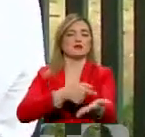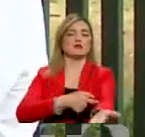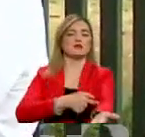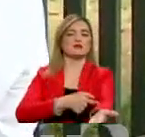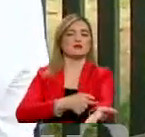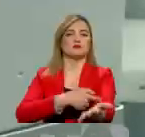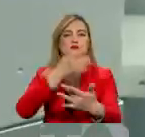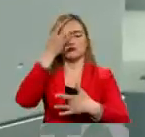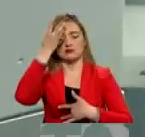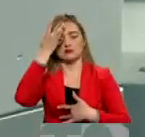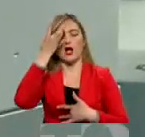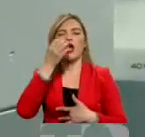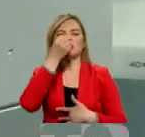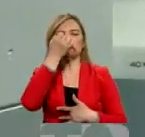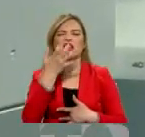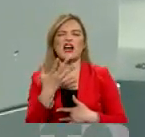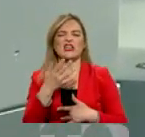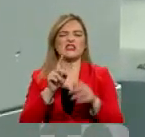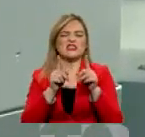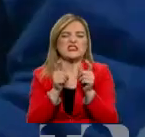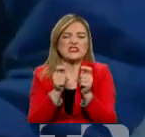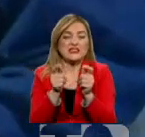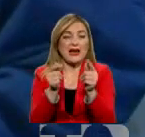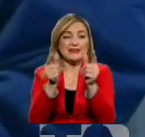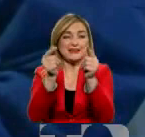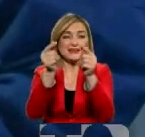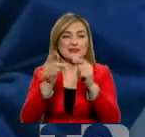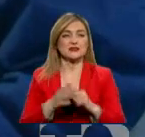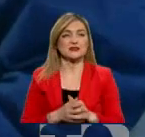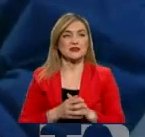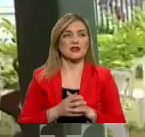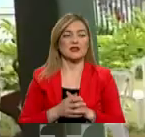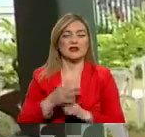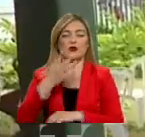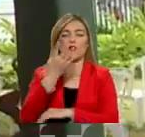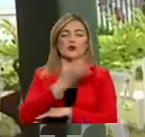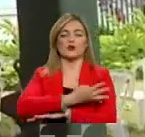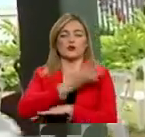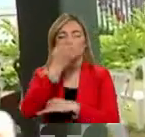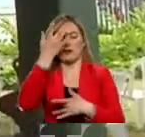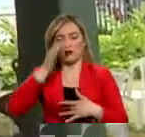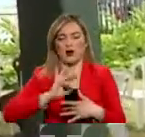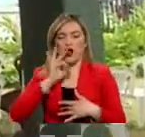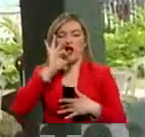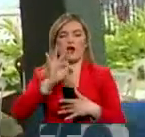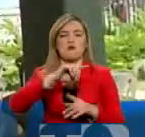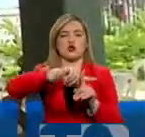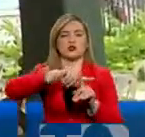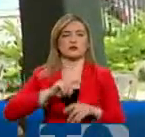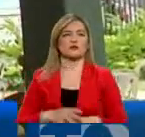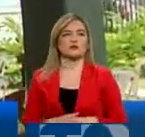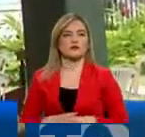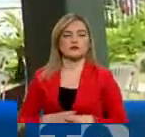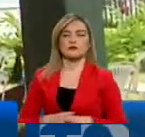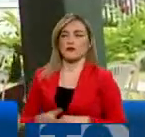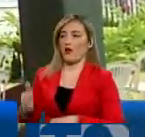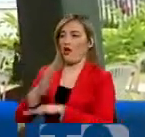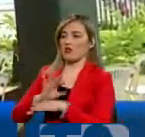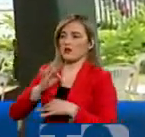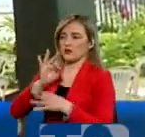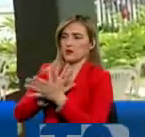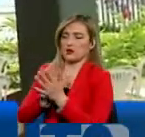tiene leucemia. Hace 4 días le informaron que se contagió de COVID. ¿Pero ella entró sin COVID? Sin COVID, porque antes de ingresar le hicieron la